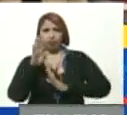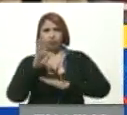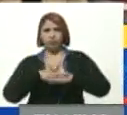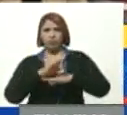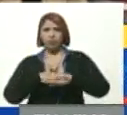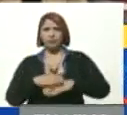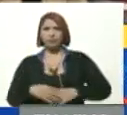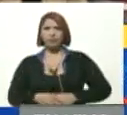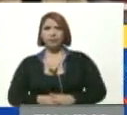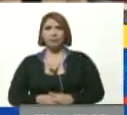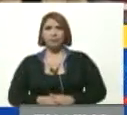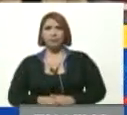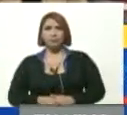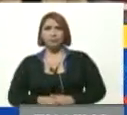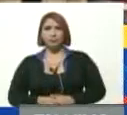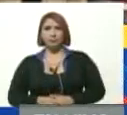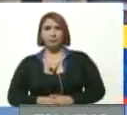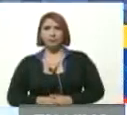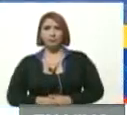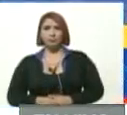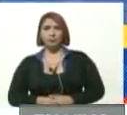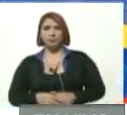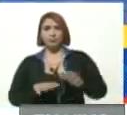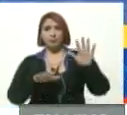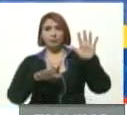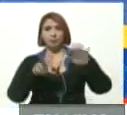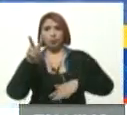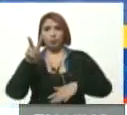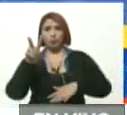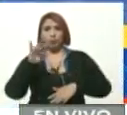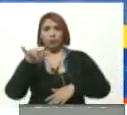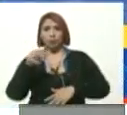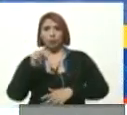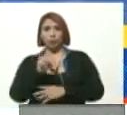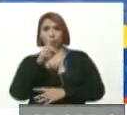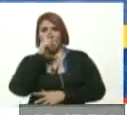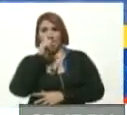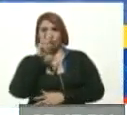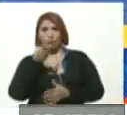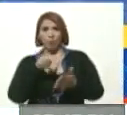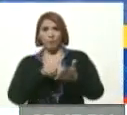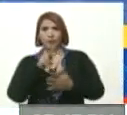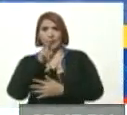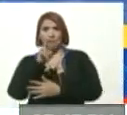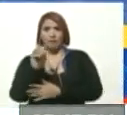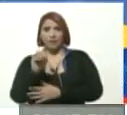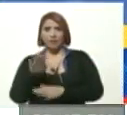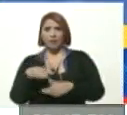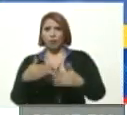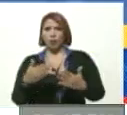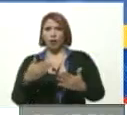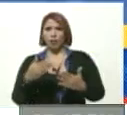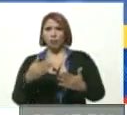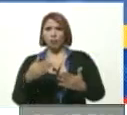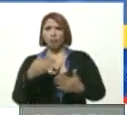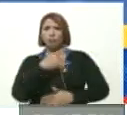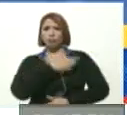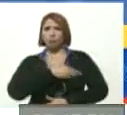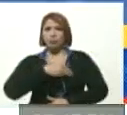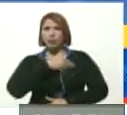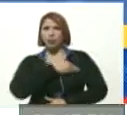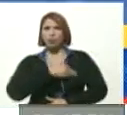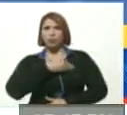acontecimientos. El 12 de junio del año 2020, cuando se encontraba en misión especial protegido